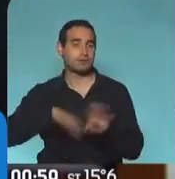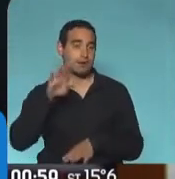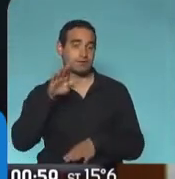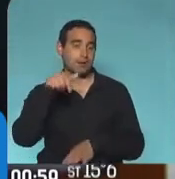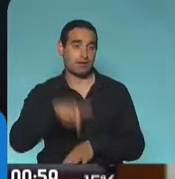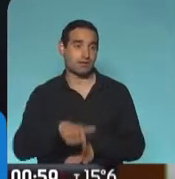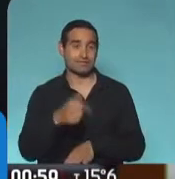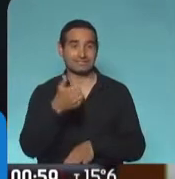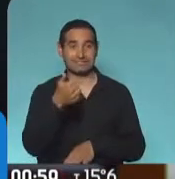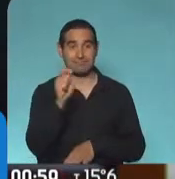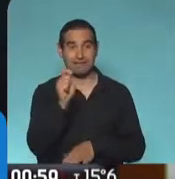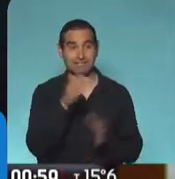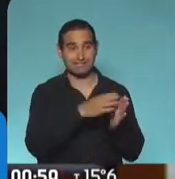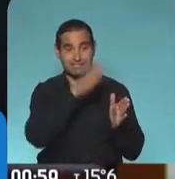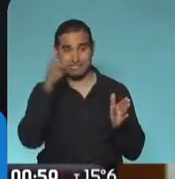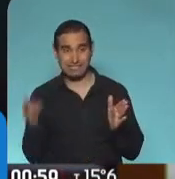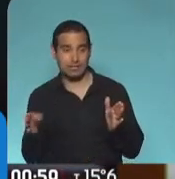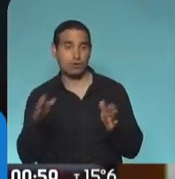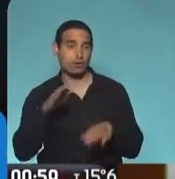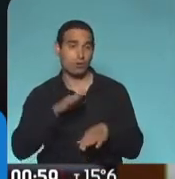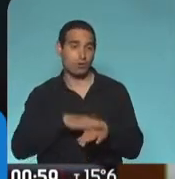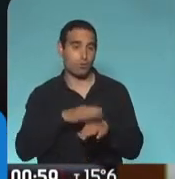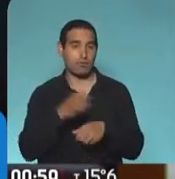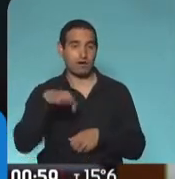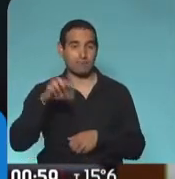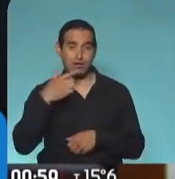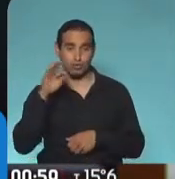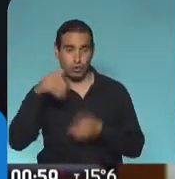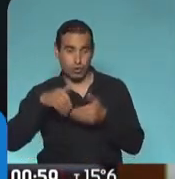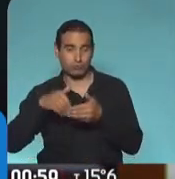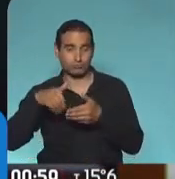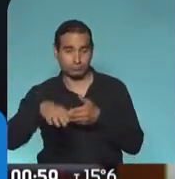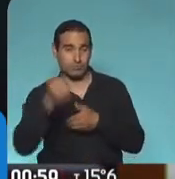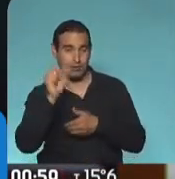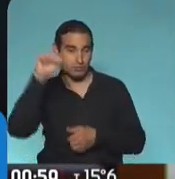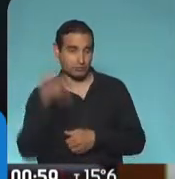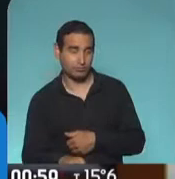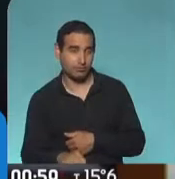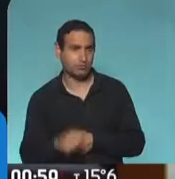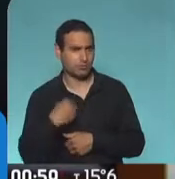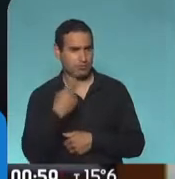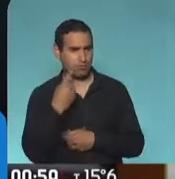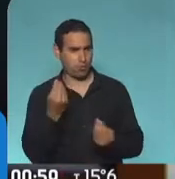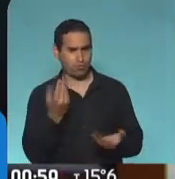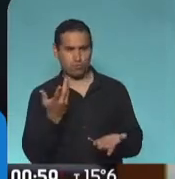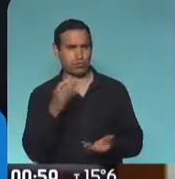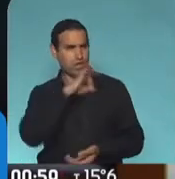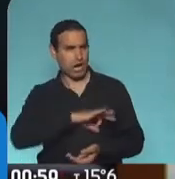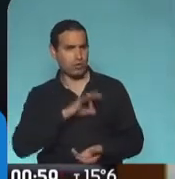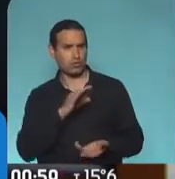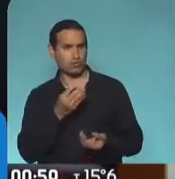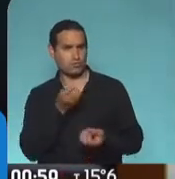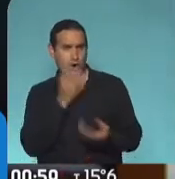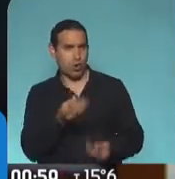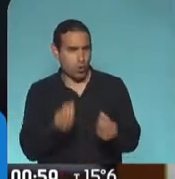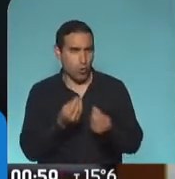último semestre a partir de la devaluación post paso entonces ahí es donde uno dice cómo recomponemos salario debe